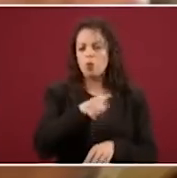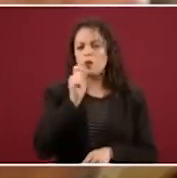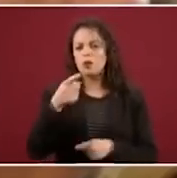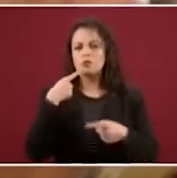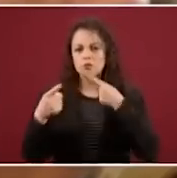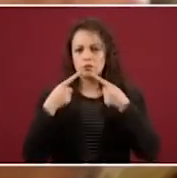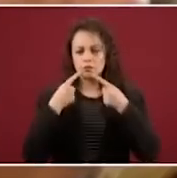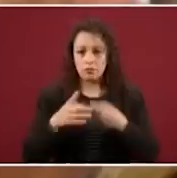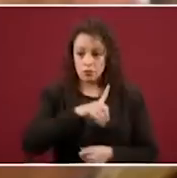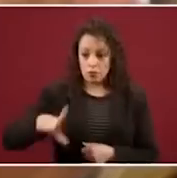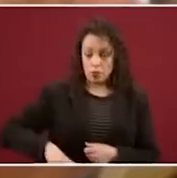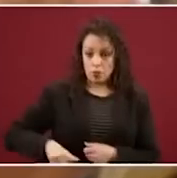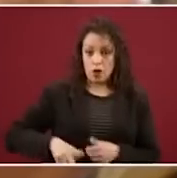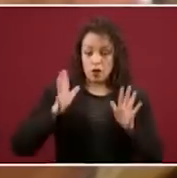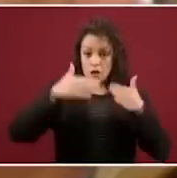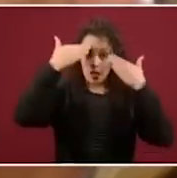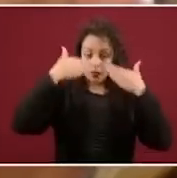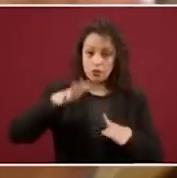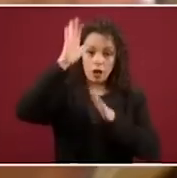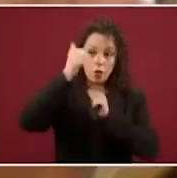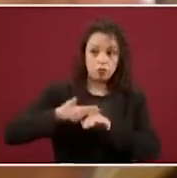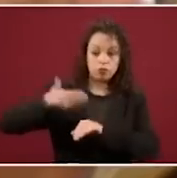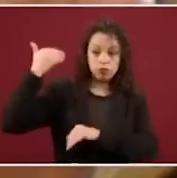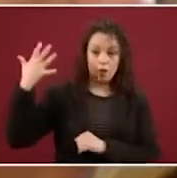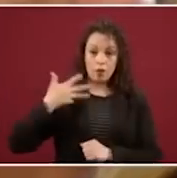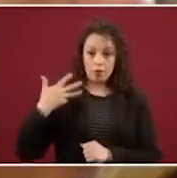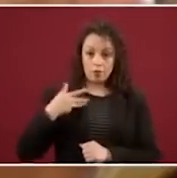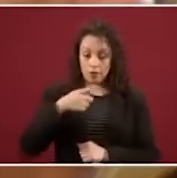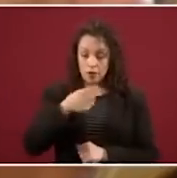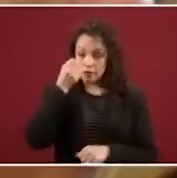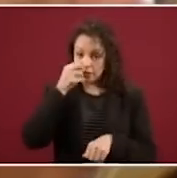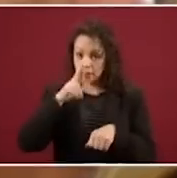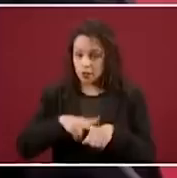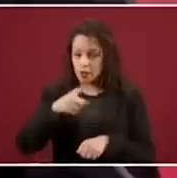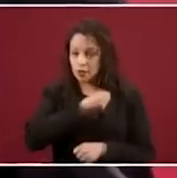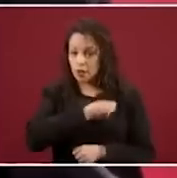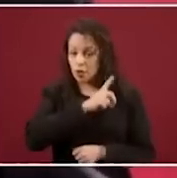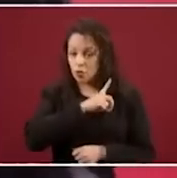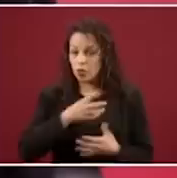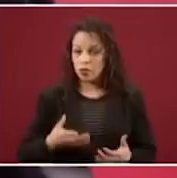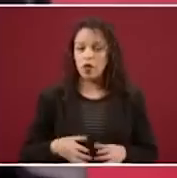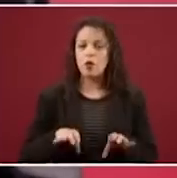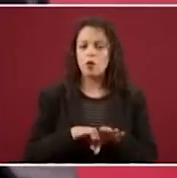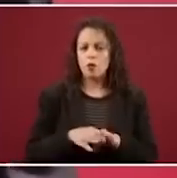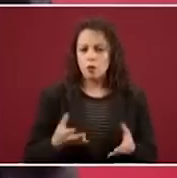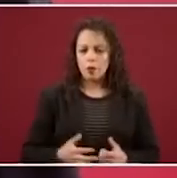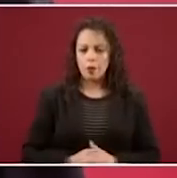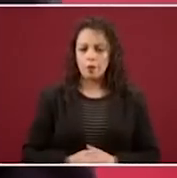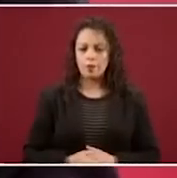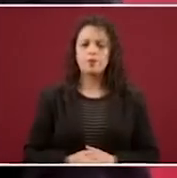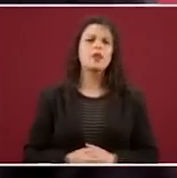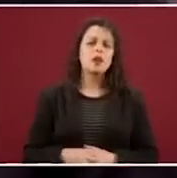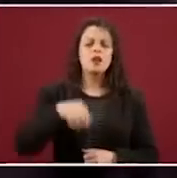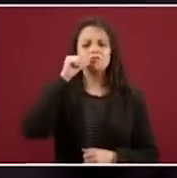gobernadores, un acuerdo previo que ellos habían firmado con funcionarios de la Secretaría de Salud? Ah, fue un buen